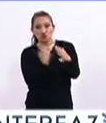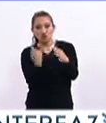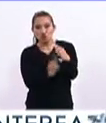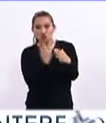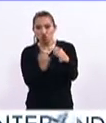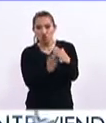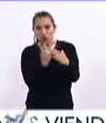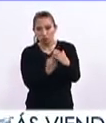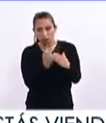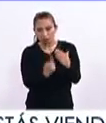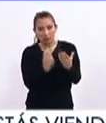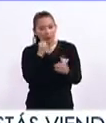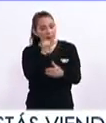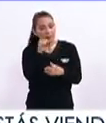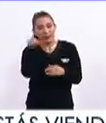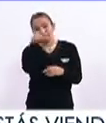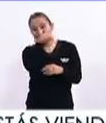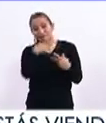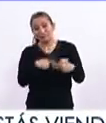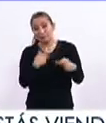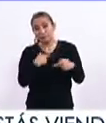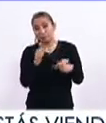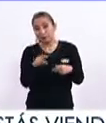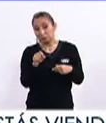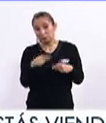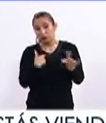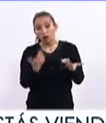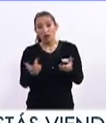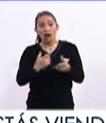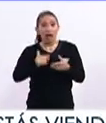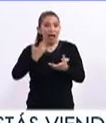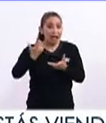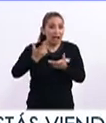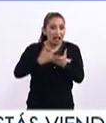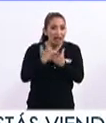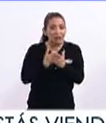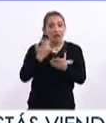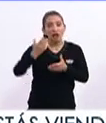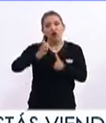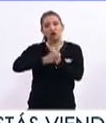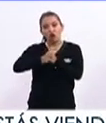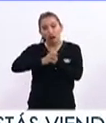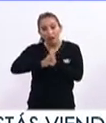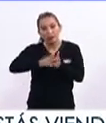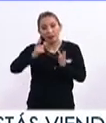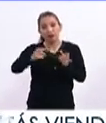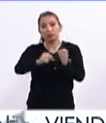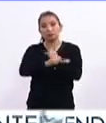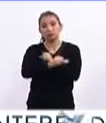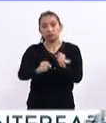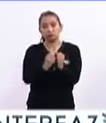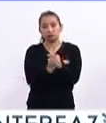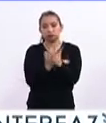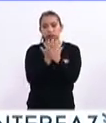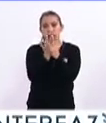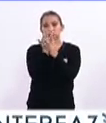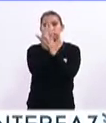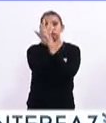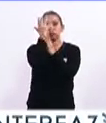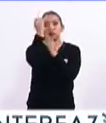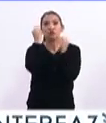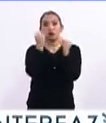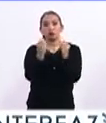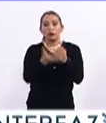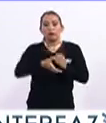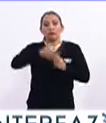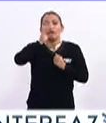¿no? Que es un clásico en nuestra población, un licuado leche, plátano, a veces chocolate, y es una bomba es mucho volumen